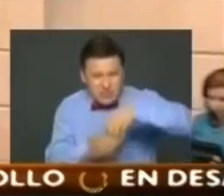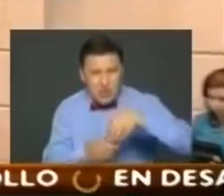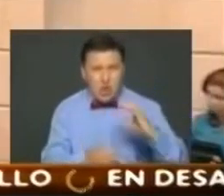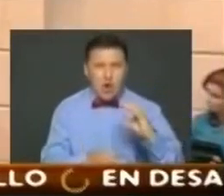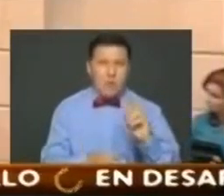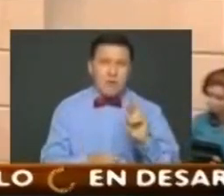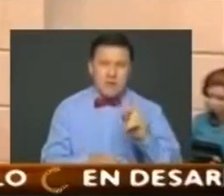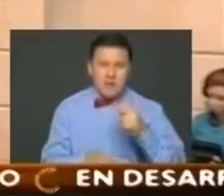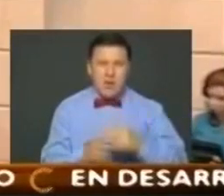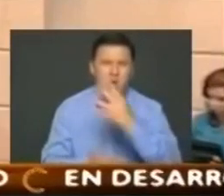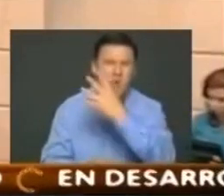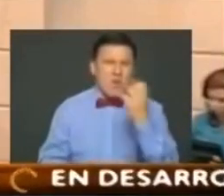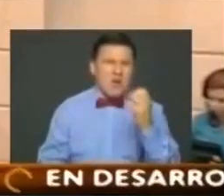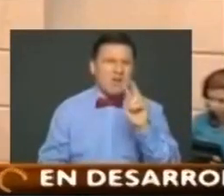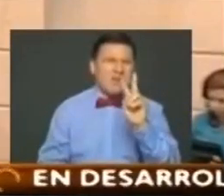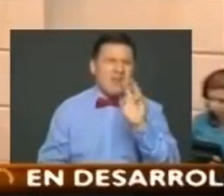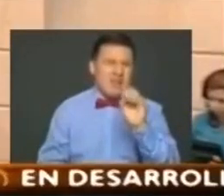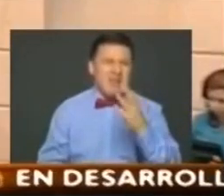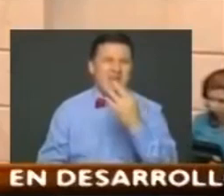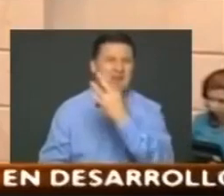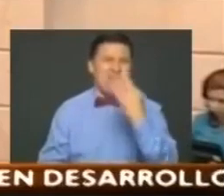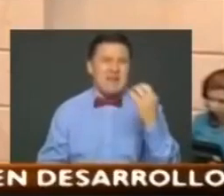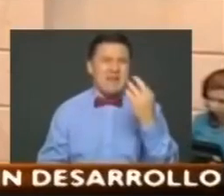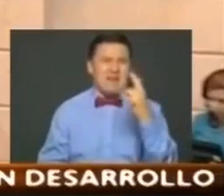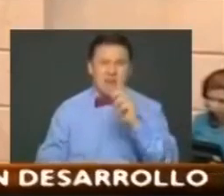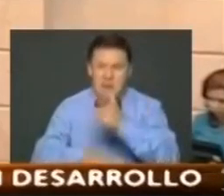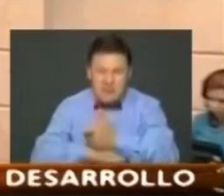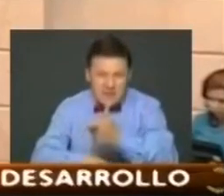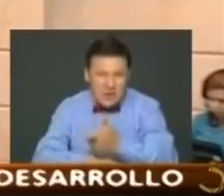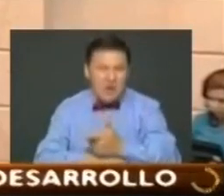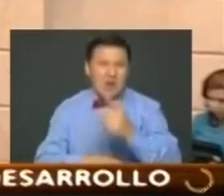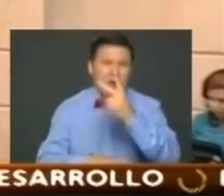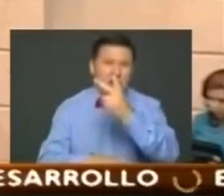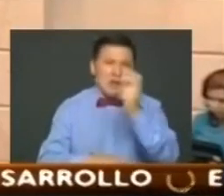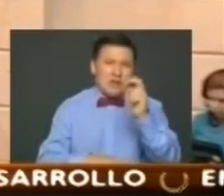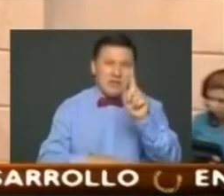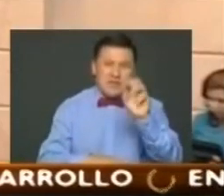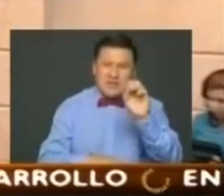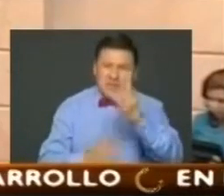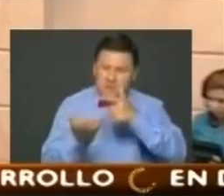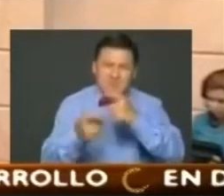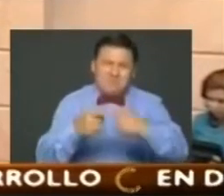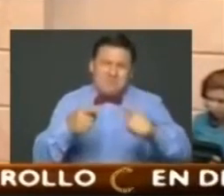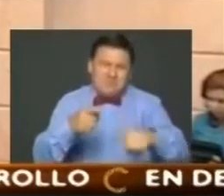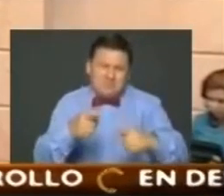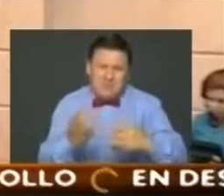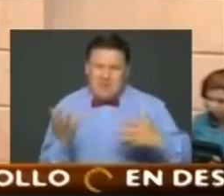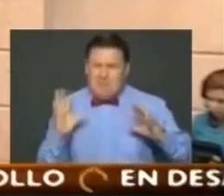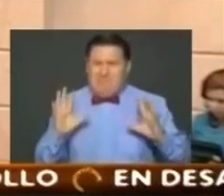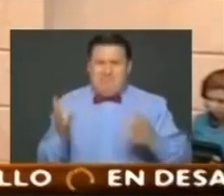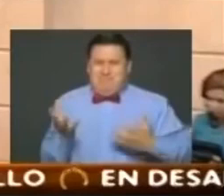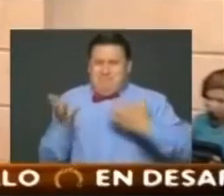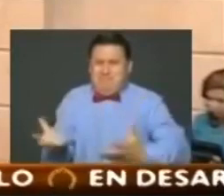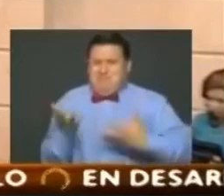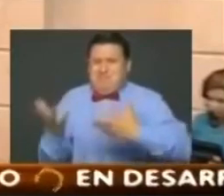422 subametralladoras, 373 pistolas, 217 escopetas, en fin, toda una